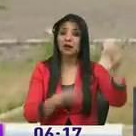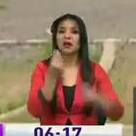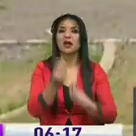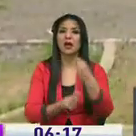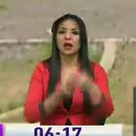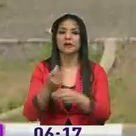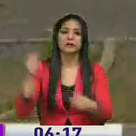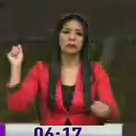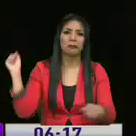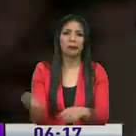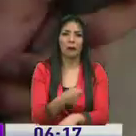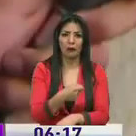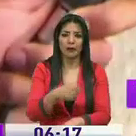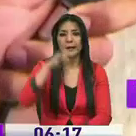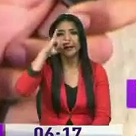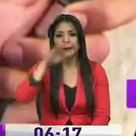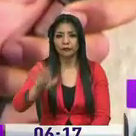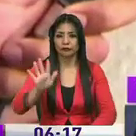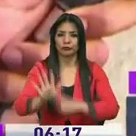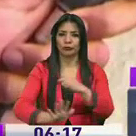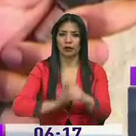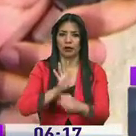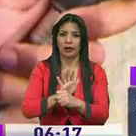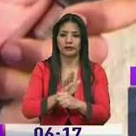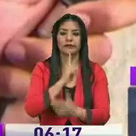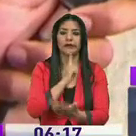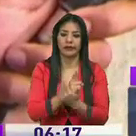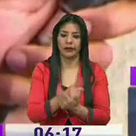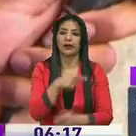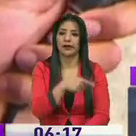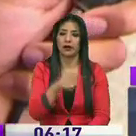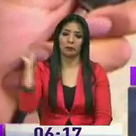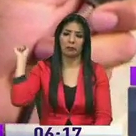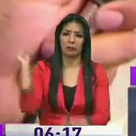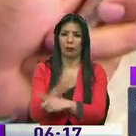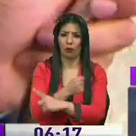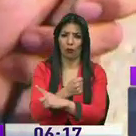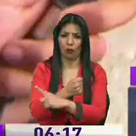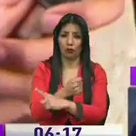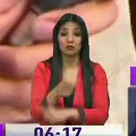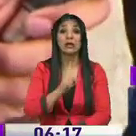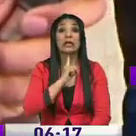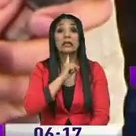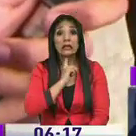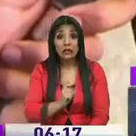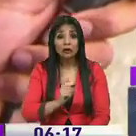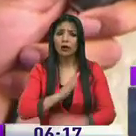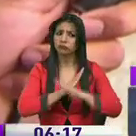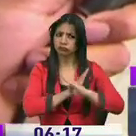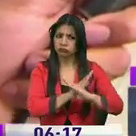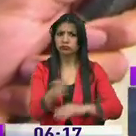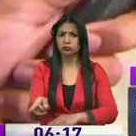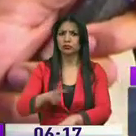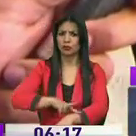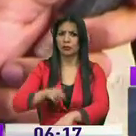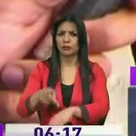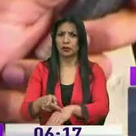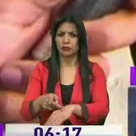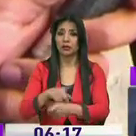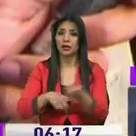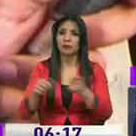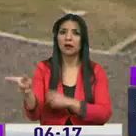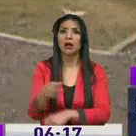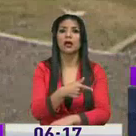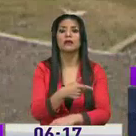un niño de 5 años. El grande me la pegó un cocacho. Y él como tío lo defendió a su sobrino. Vienen los hermanos y me le caen a mi